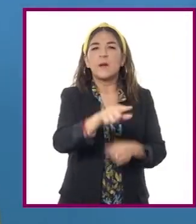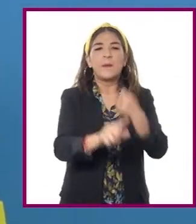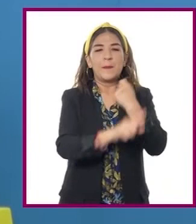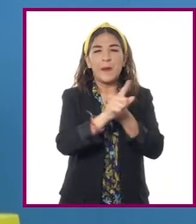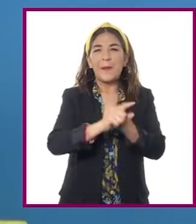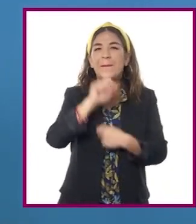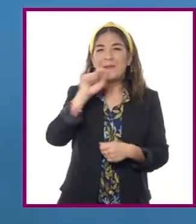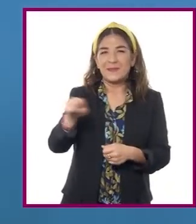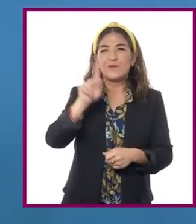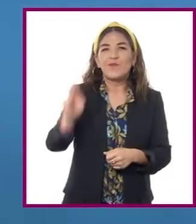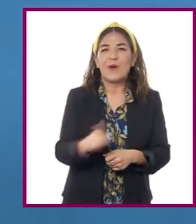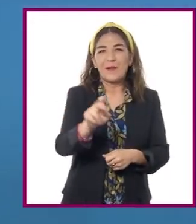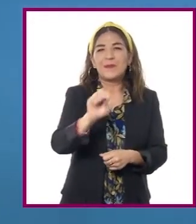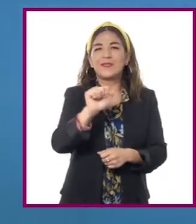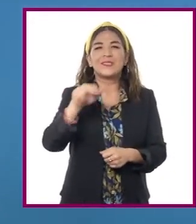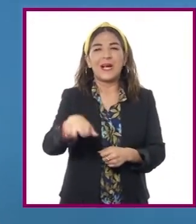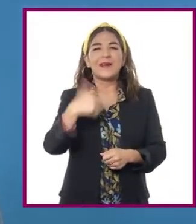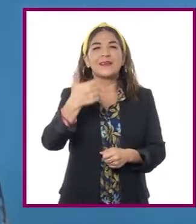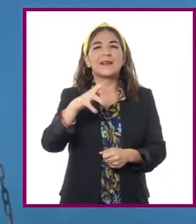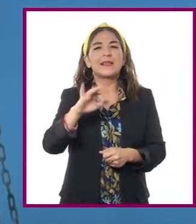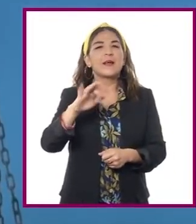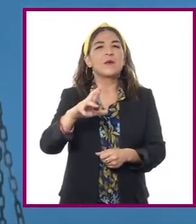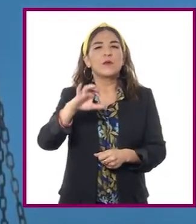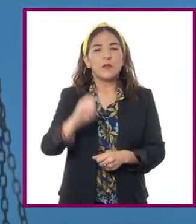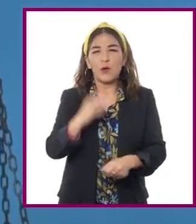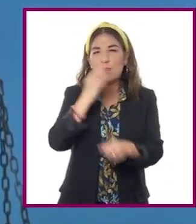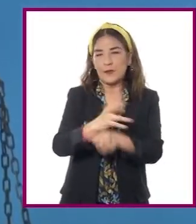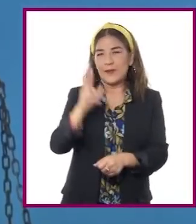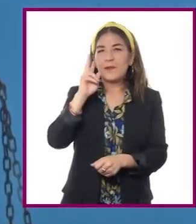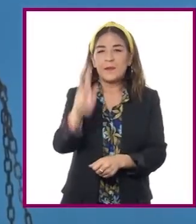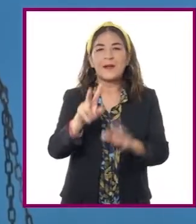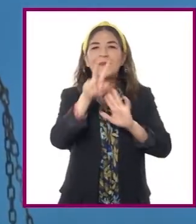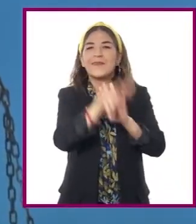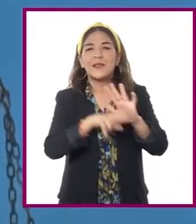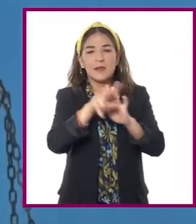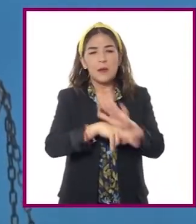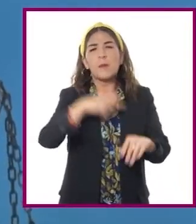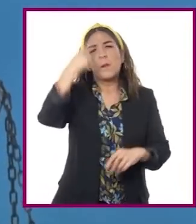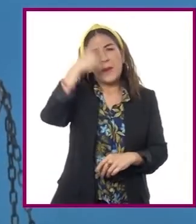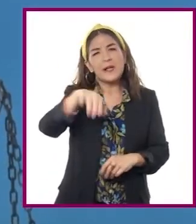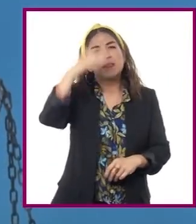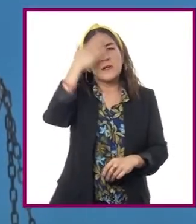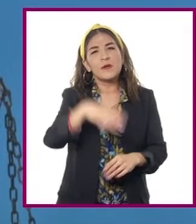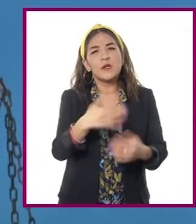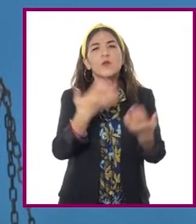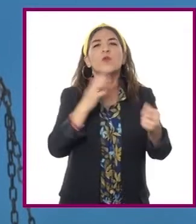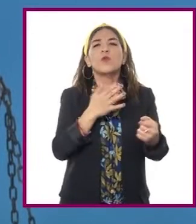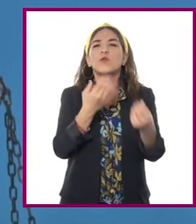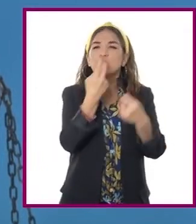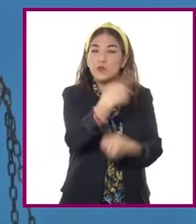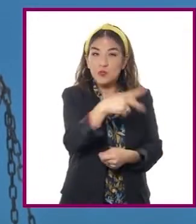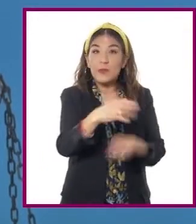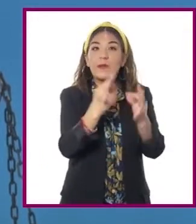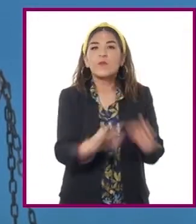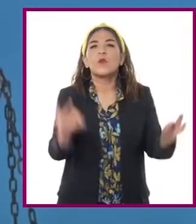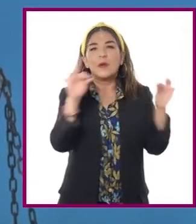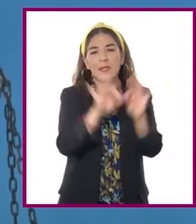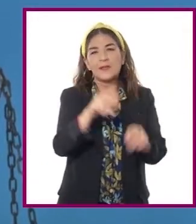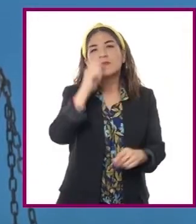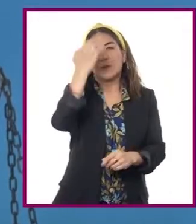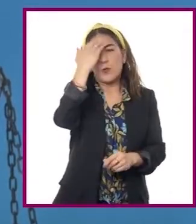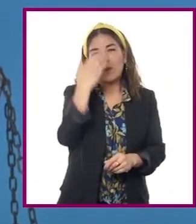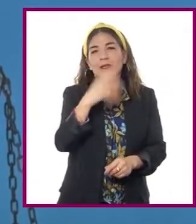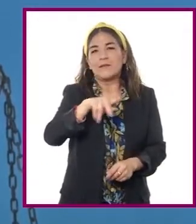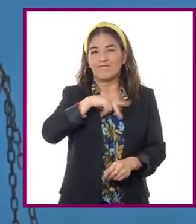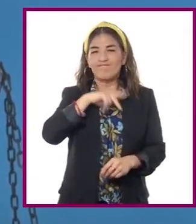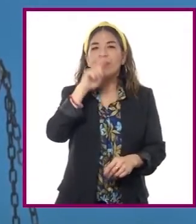de la comunidad de San Gregorio, veamos y escuchemos el siguiente video para saber la importancia de conocer nuestras